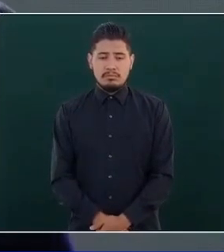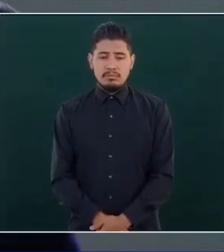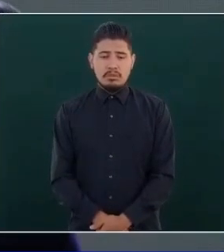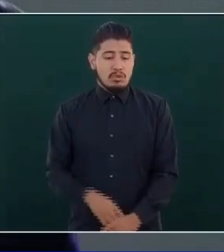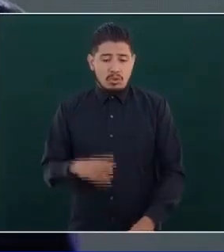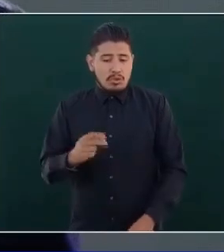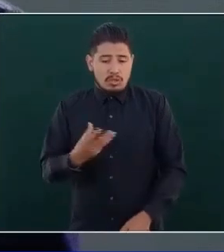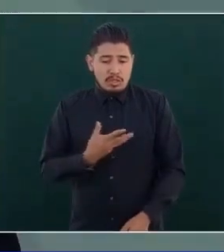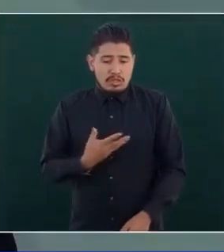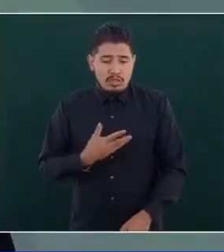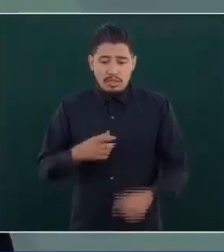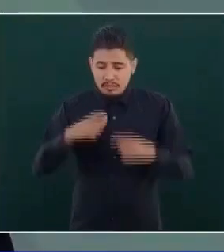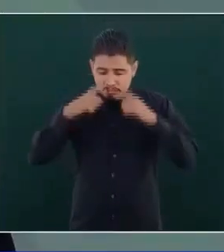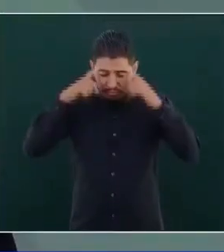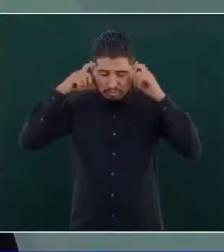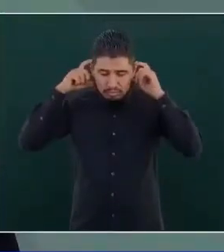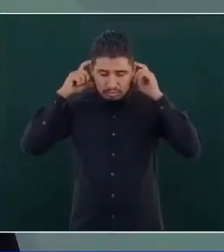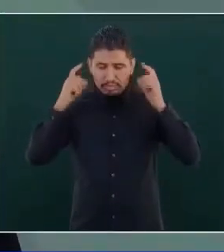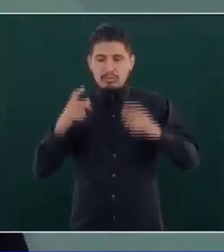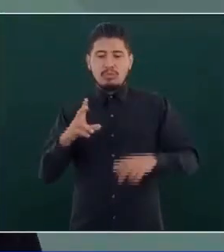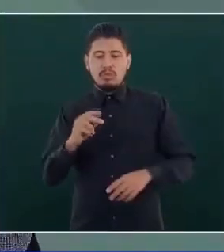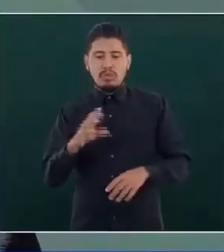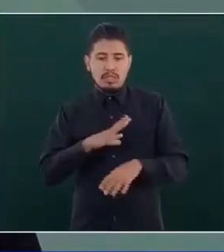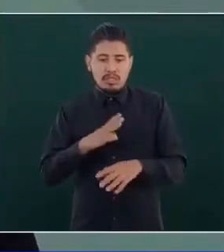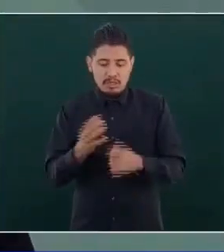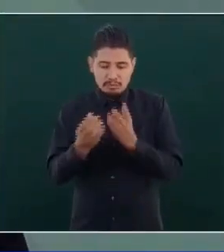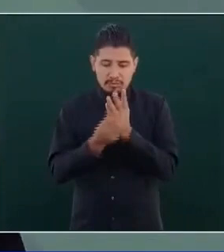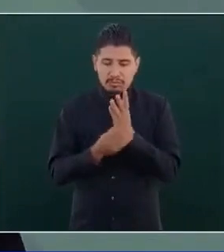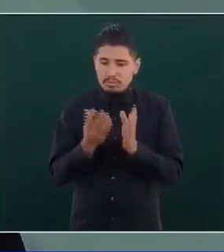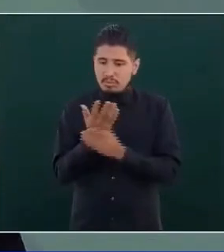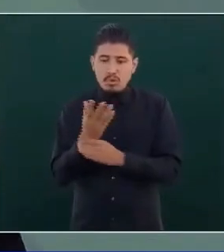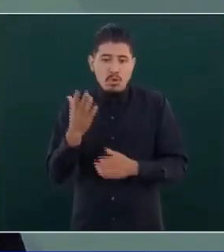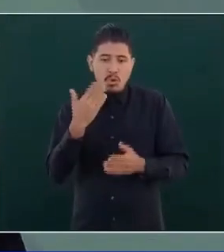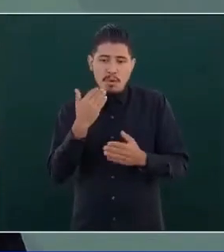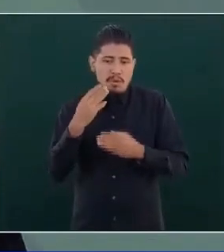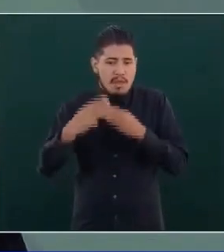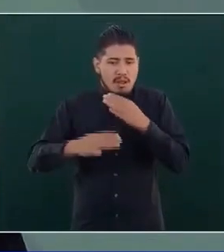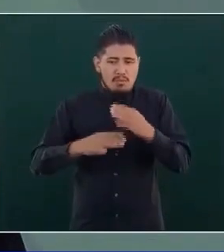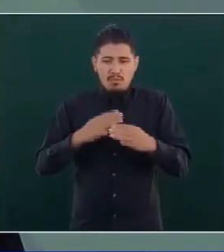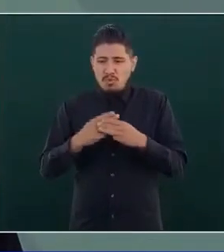porque no teníamos, no había en el mundo